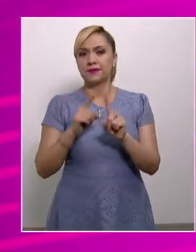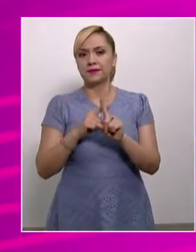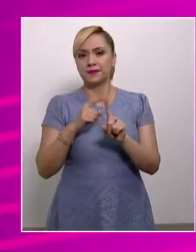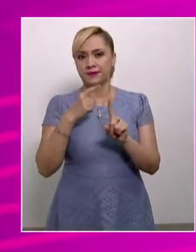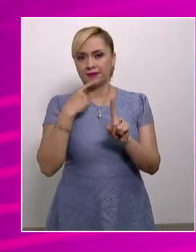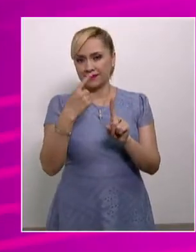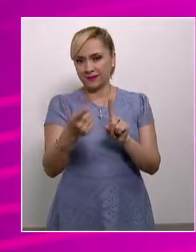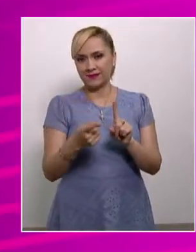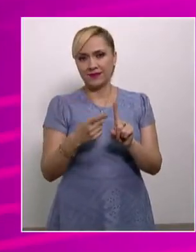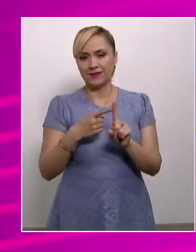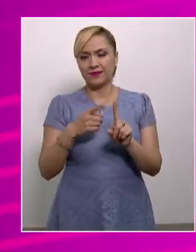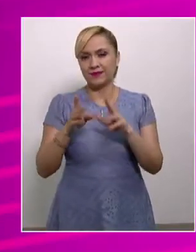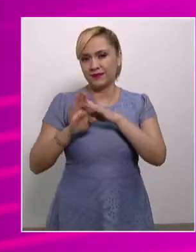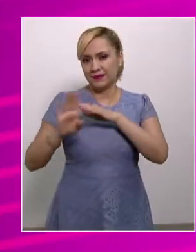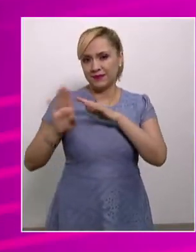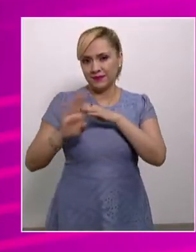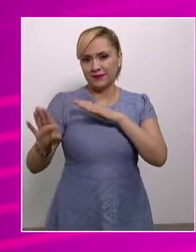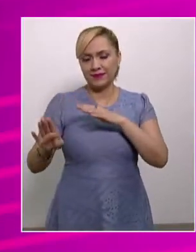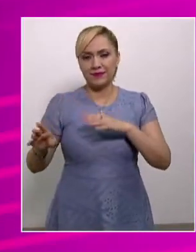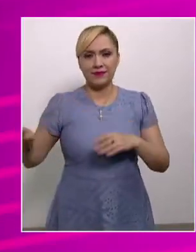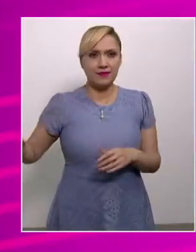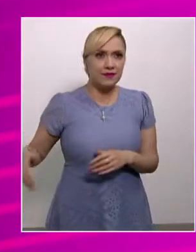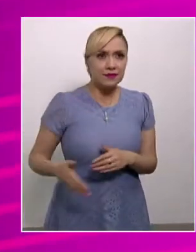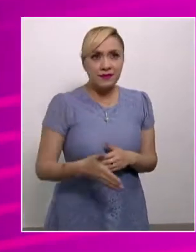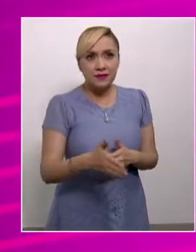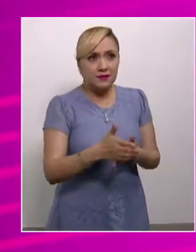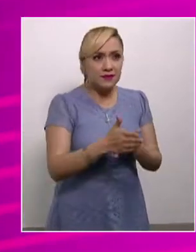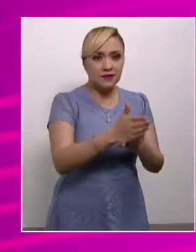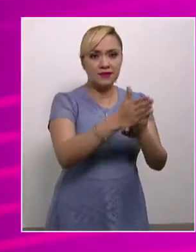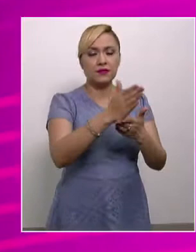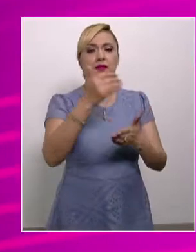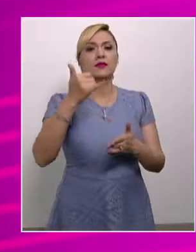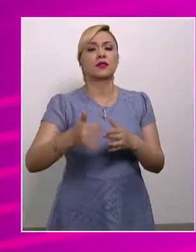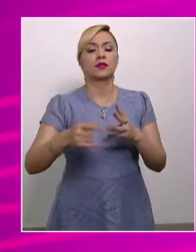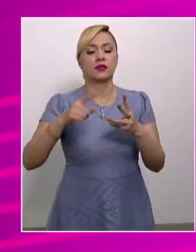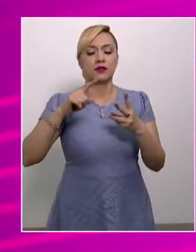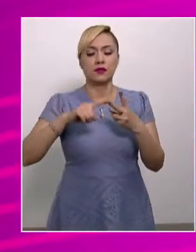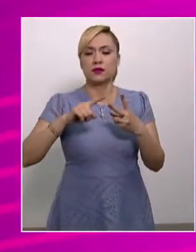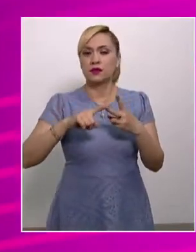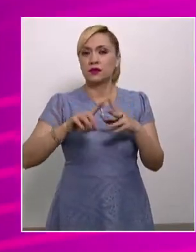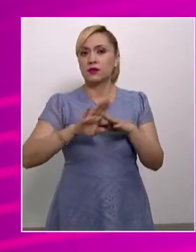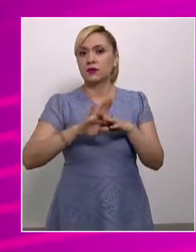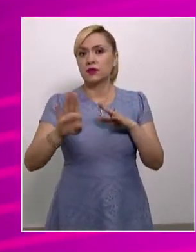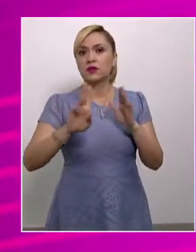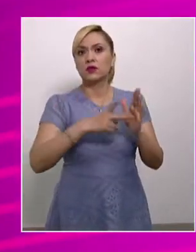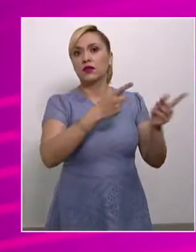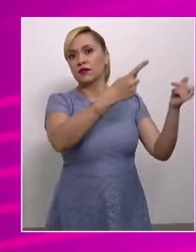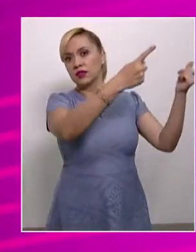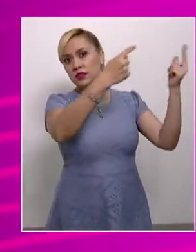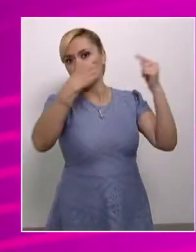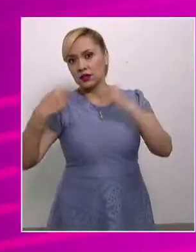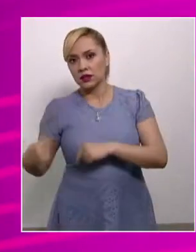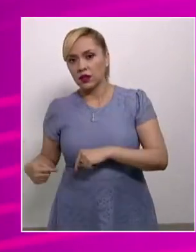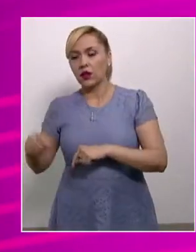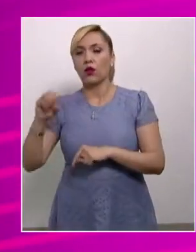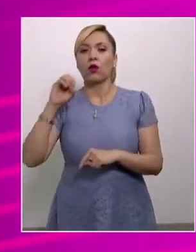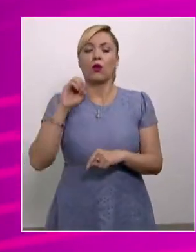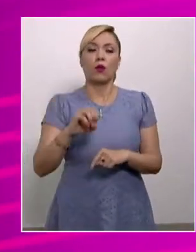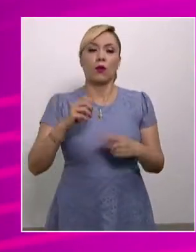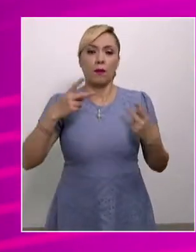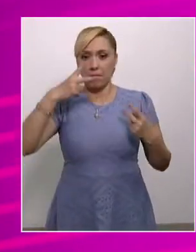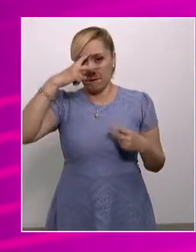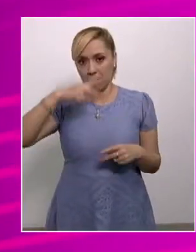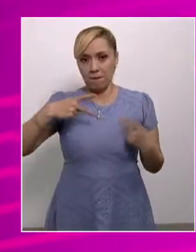les comentaba, de la migración en tránsito, pero también de la migración de retorno o de la propia migración de